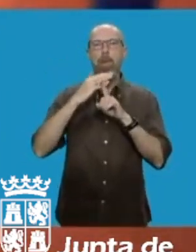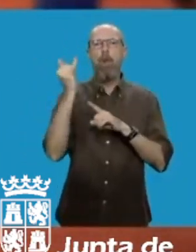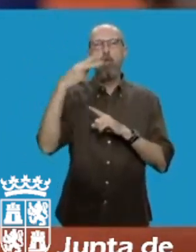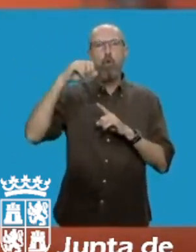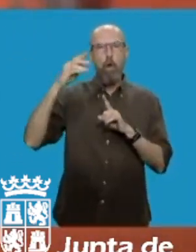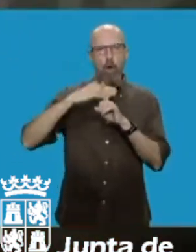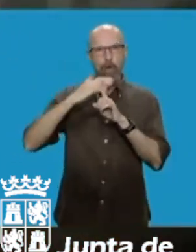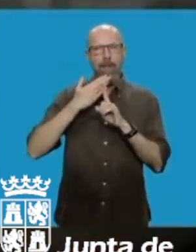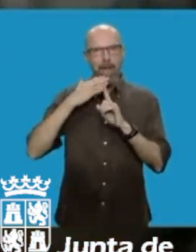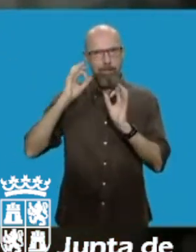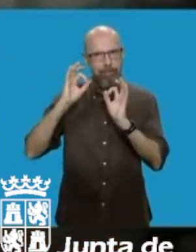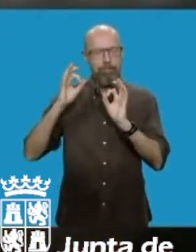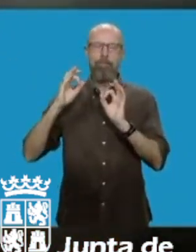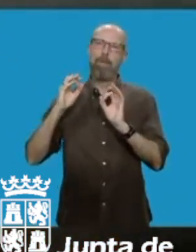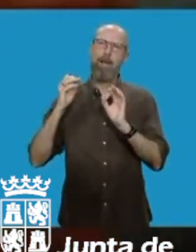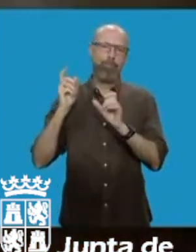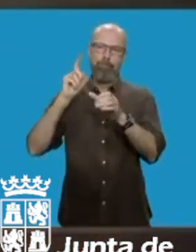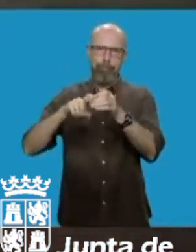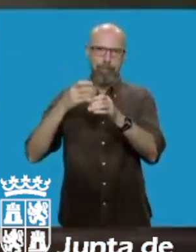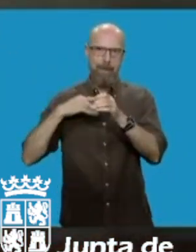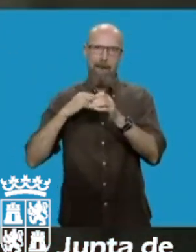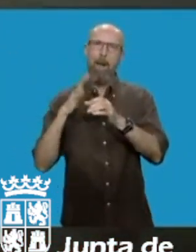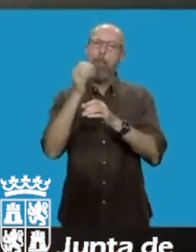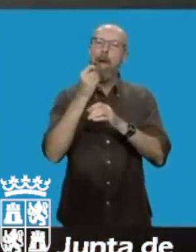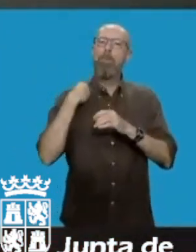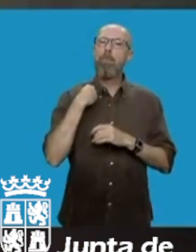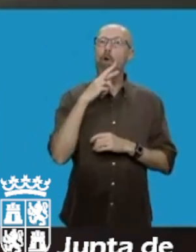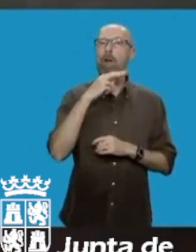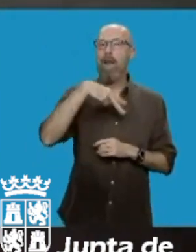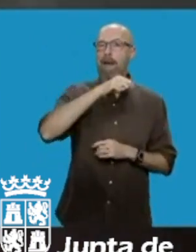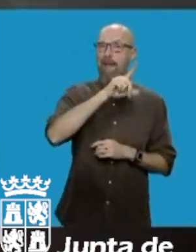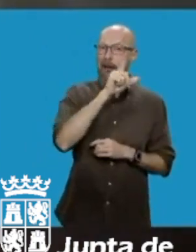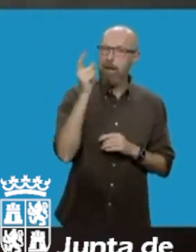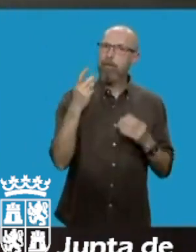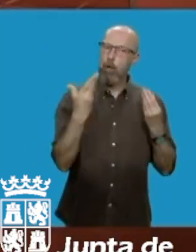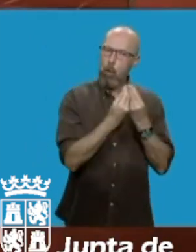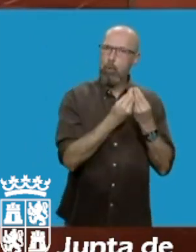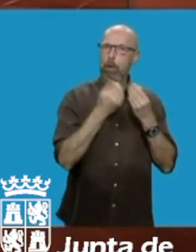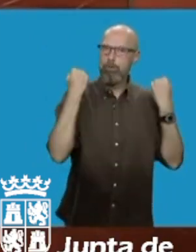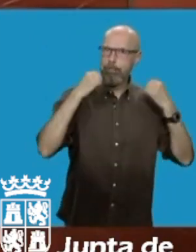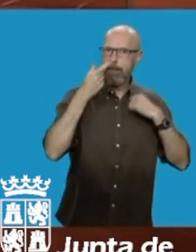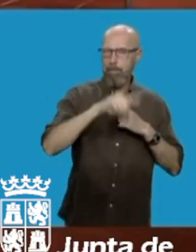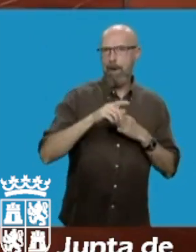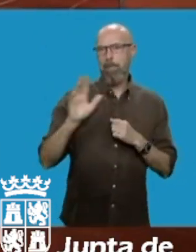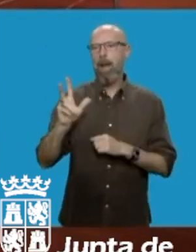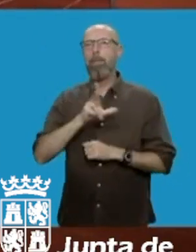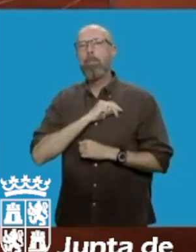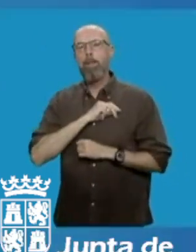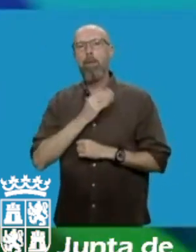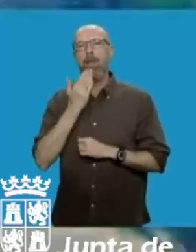le ha llevado a entrenar con su ídolo, Rafa Nadal, y a ganar este premio podium del deporte en edad escolar.